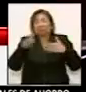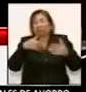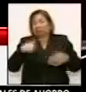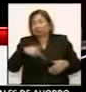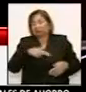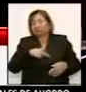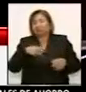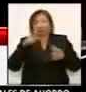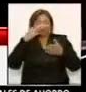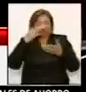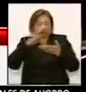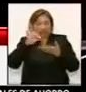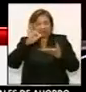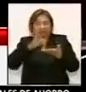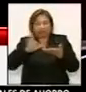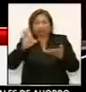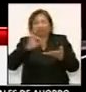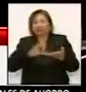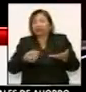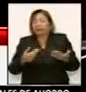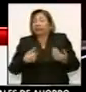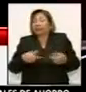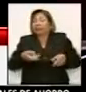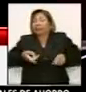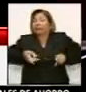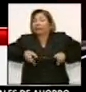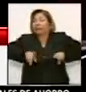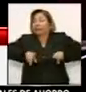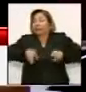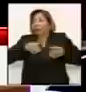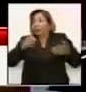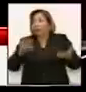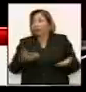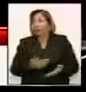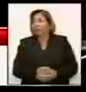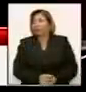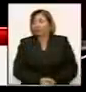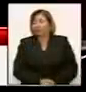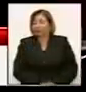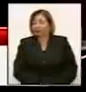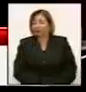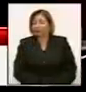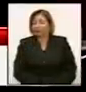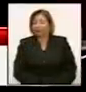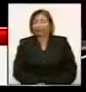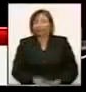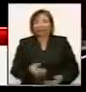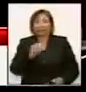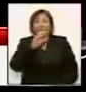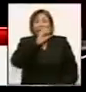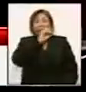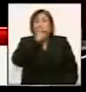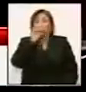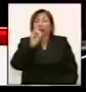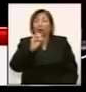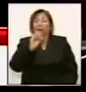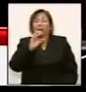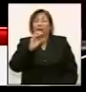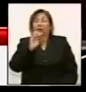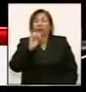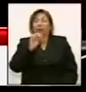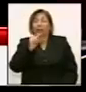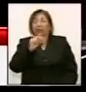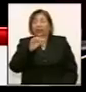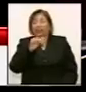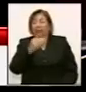también, la fiscalización. Pero acá hablamos cuando nos sustentan las cosas con temas técnicos, con propuestas técnicas, como fue el caso de la interoceánica. La votación pues no